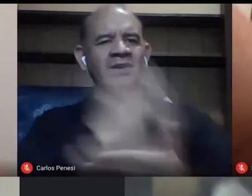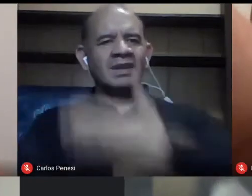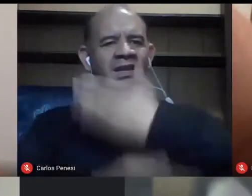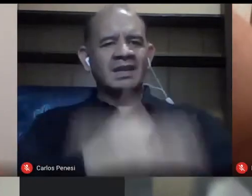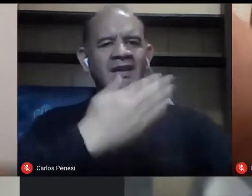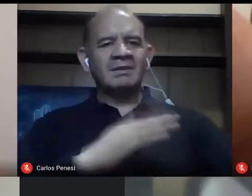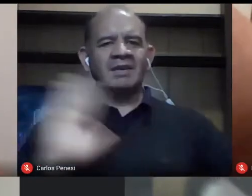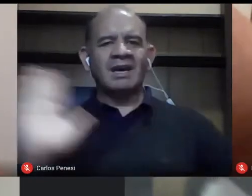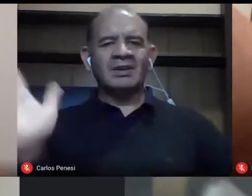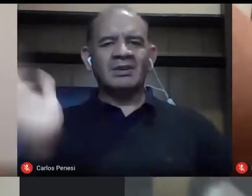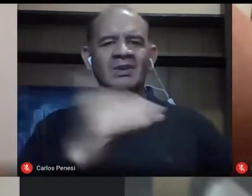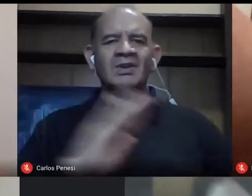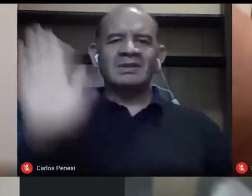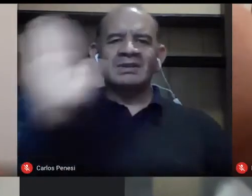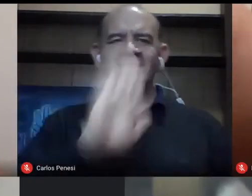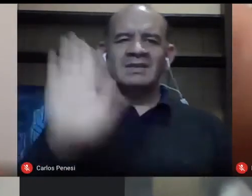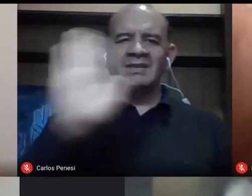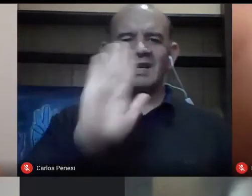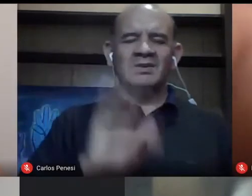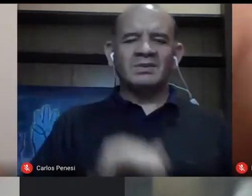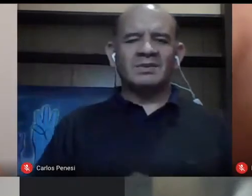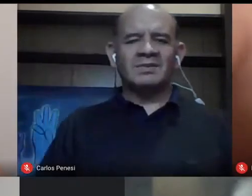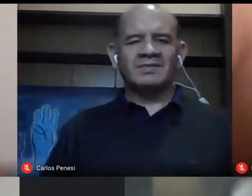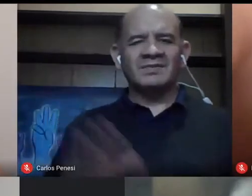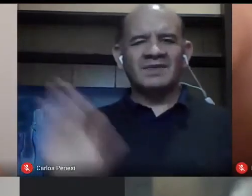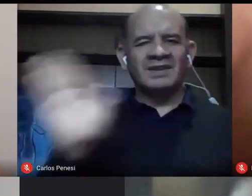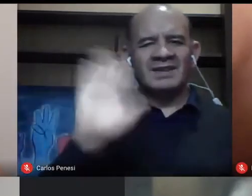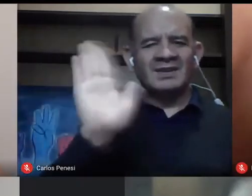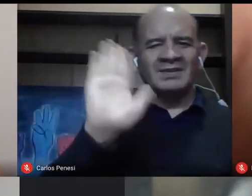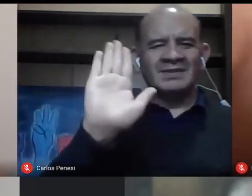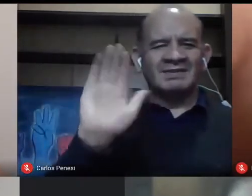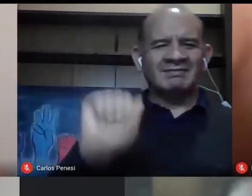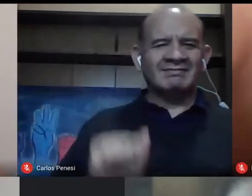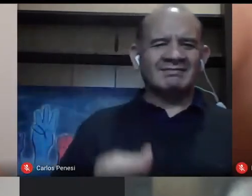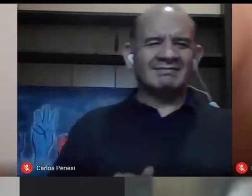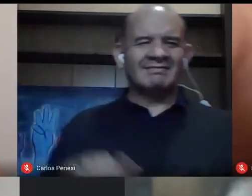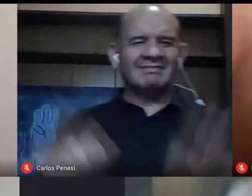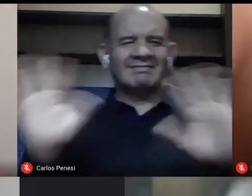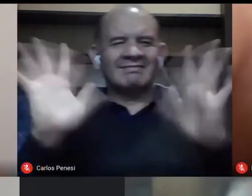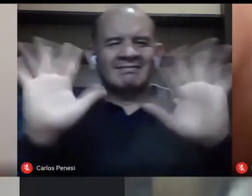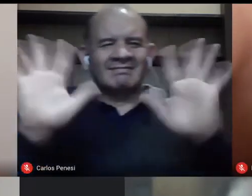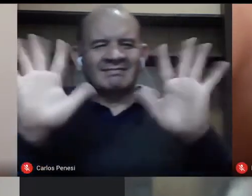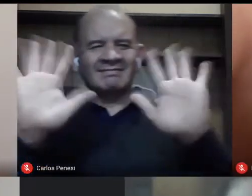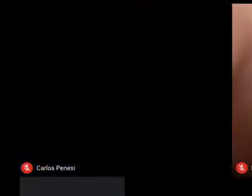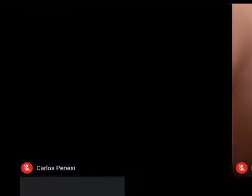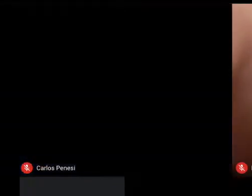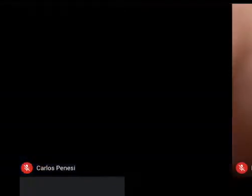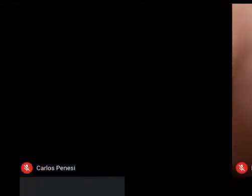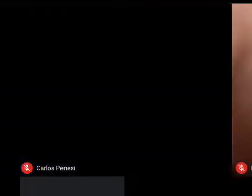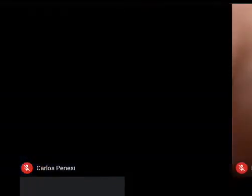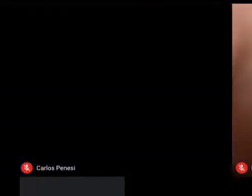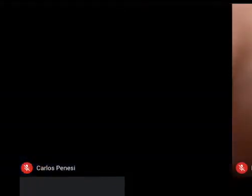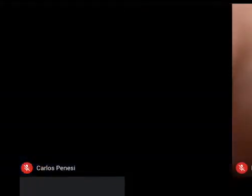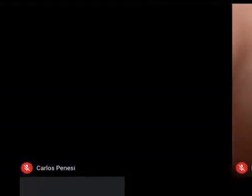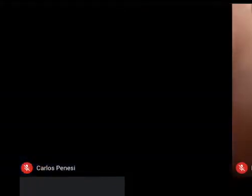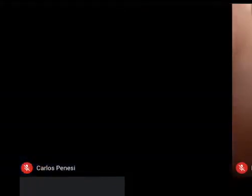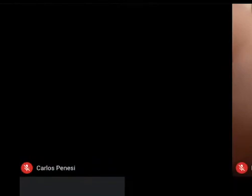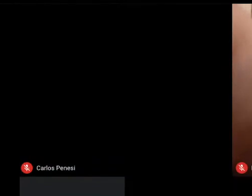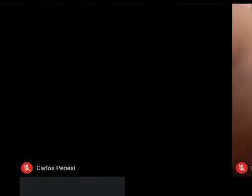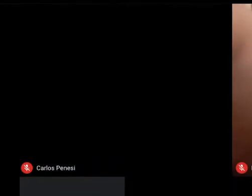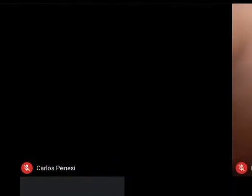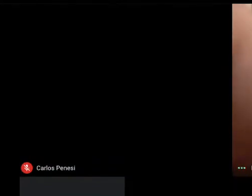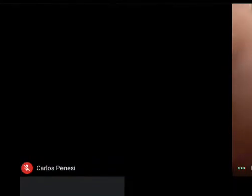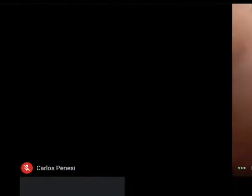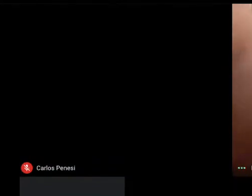Saludos es. a todos. Saludos a todos. Saludos, gracias. Gracias, Bárbara. Gracias, Carlos.